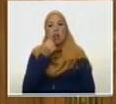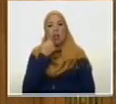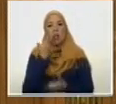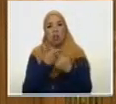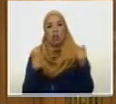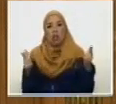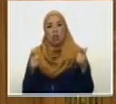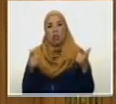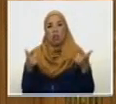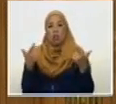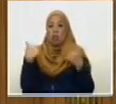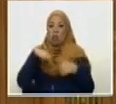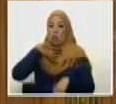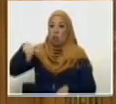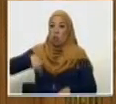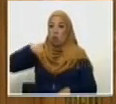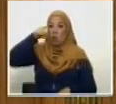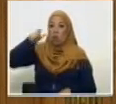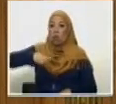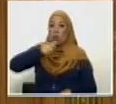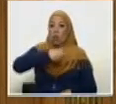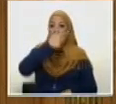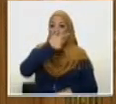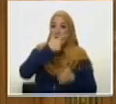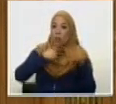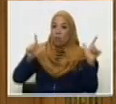libertad y la soberanía de nuestro pueblo.